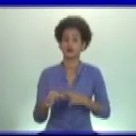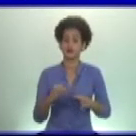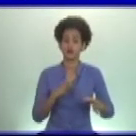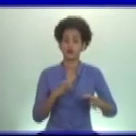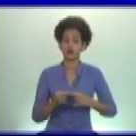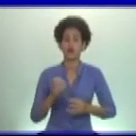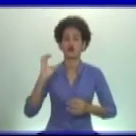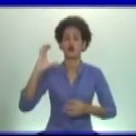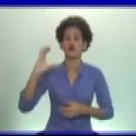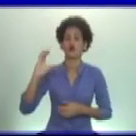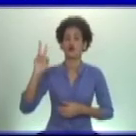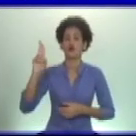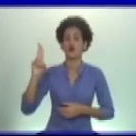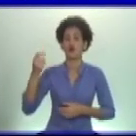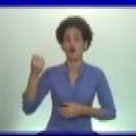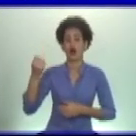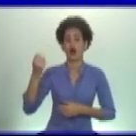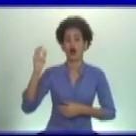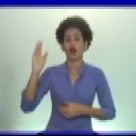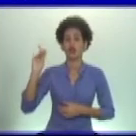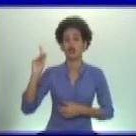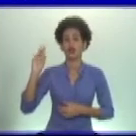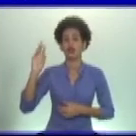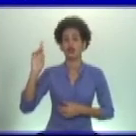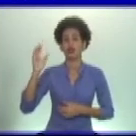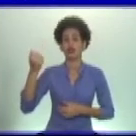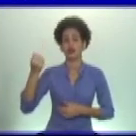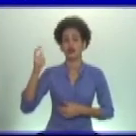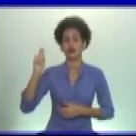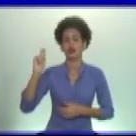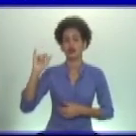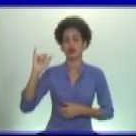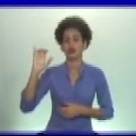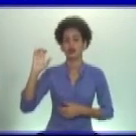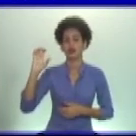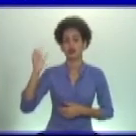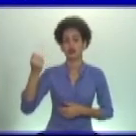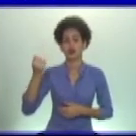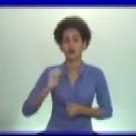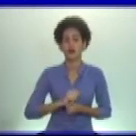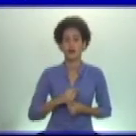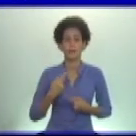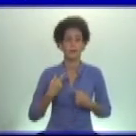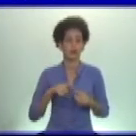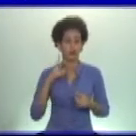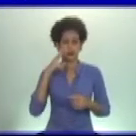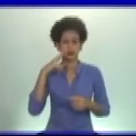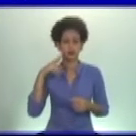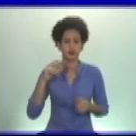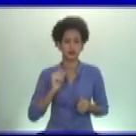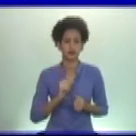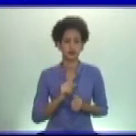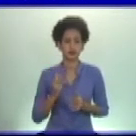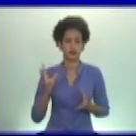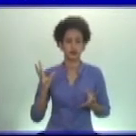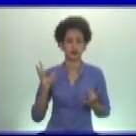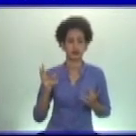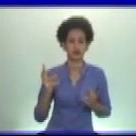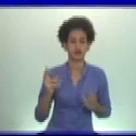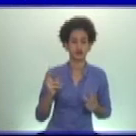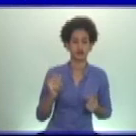cuadrática, ¿verdad? Y si queremos, estamos buscando la cantidad de habitantes, que